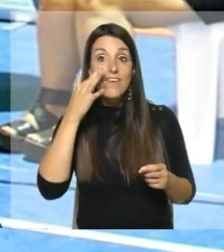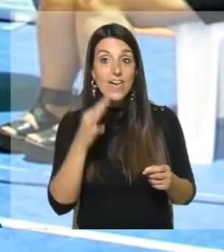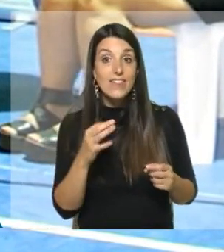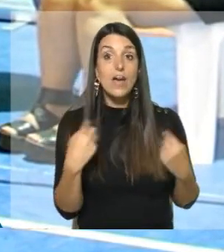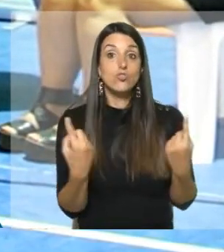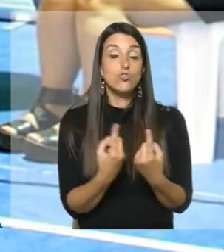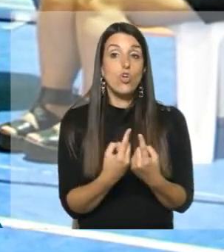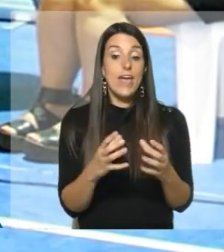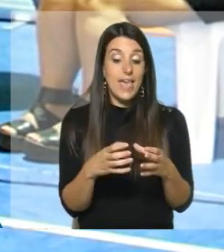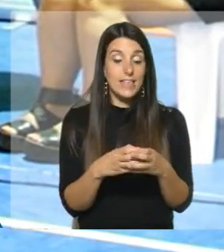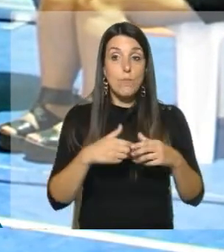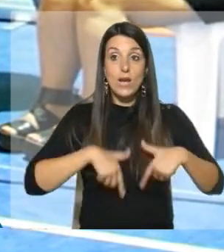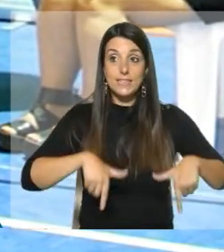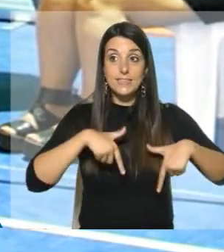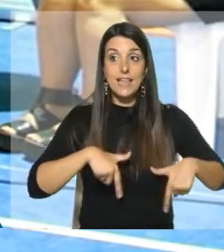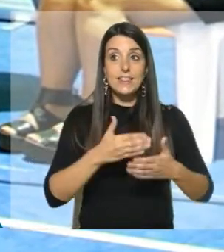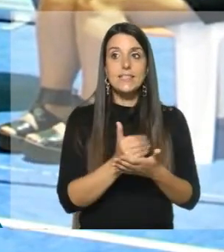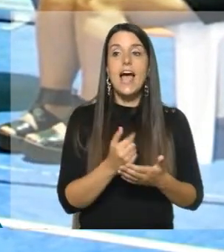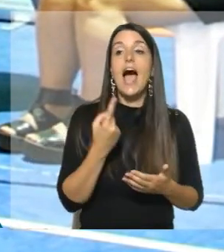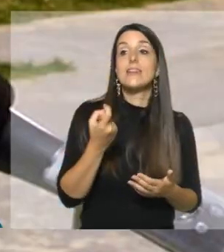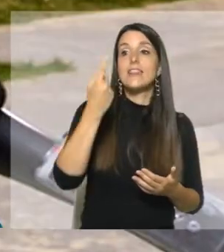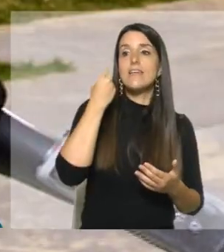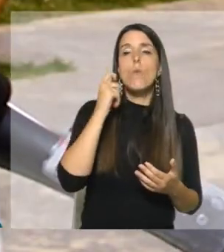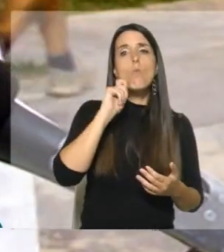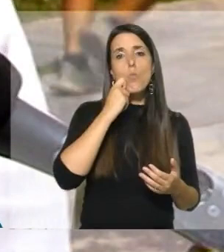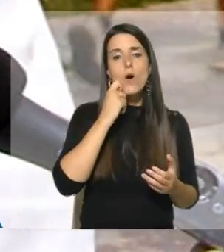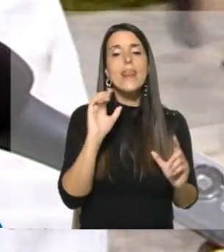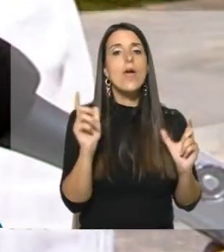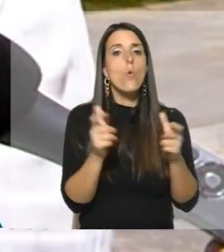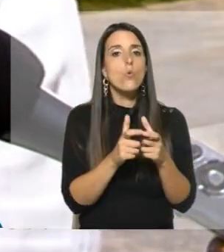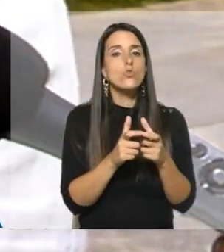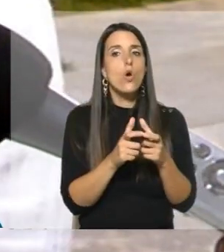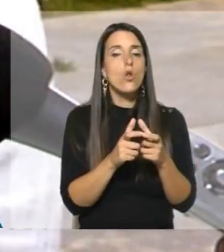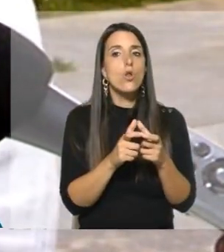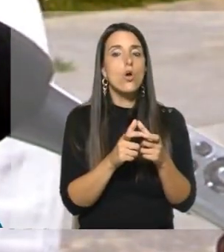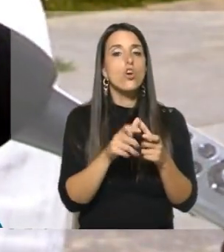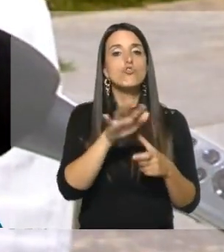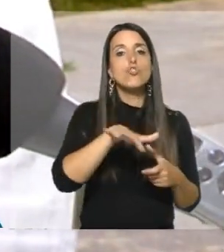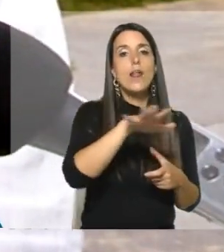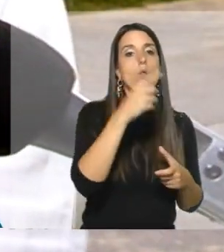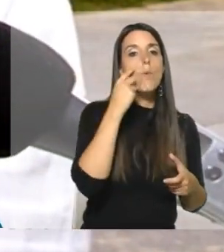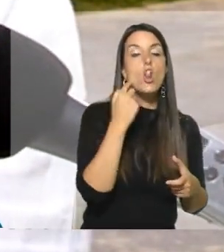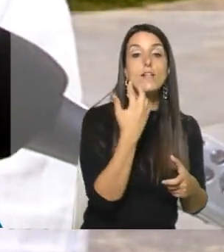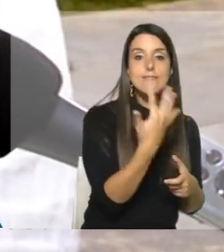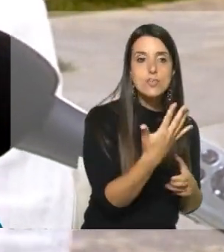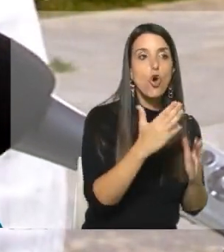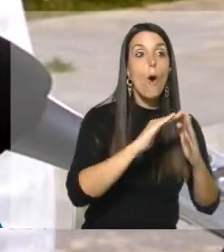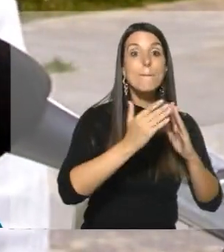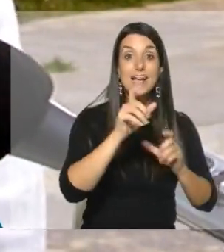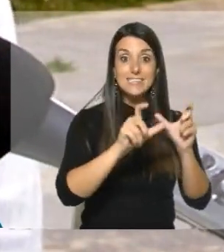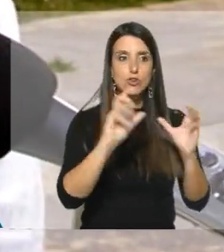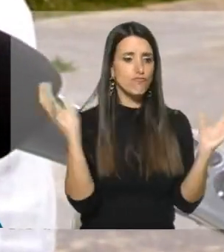el equipo de la intendencia tuvo ante hacer una muy buena reunión con el con el zonal cinco y que donde participaron muchos vecinos